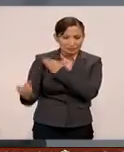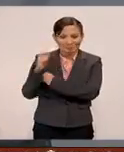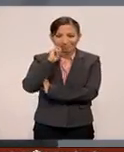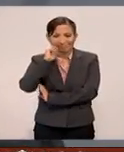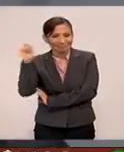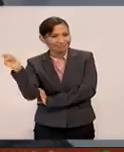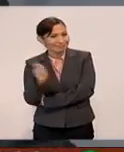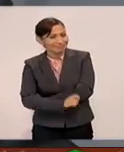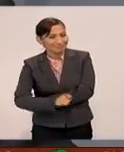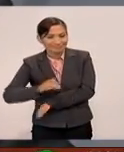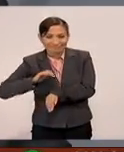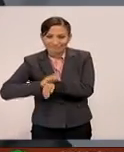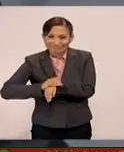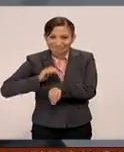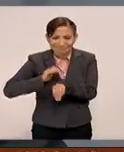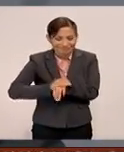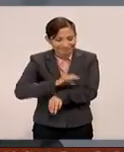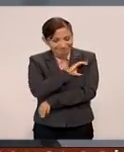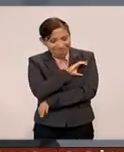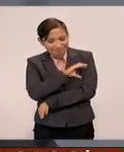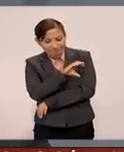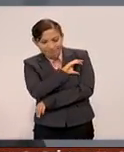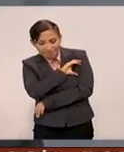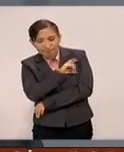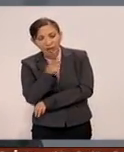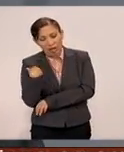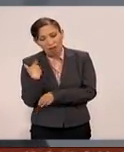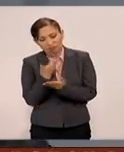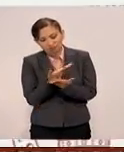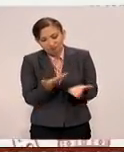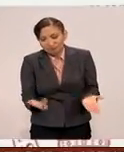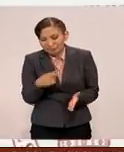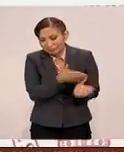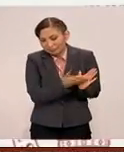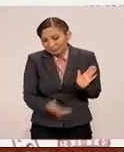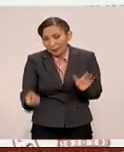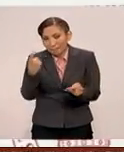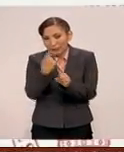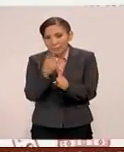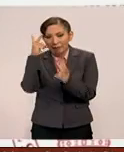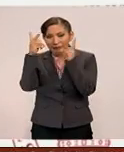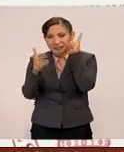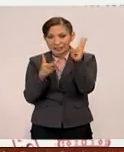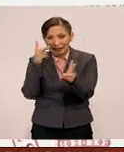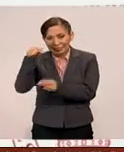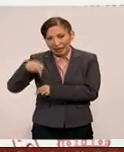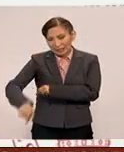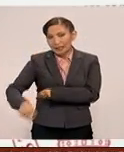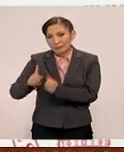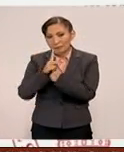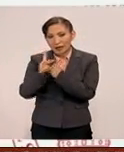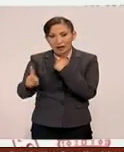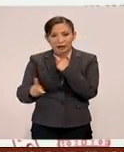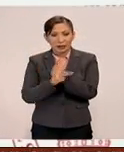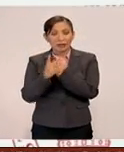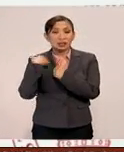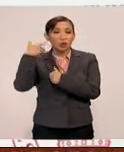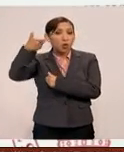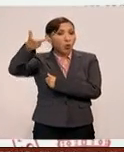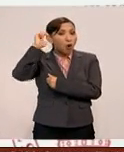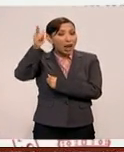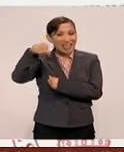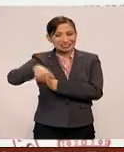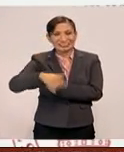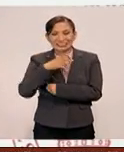amigable, el trato cálido que nos ha dispensado en esta primer visita de Estado a este país, y espero que